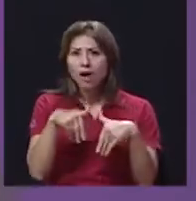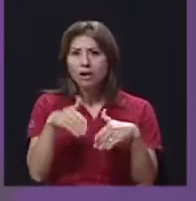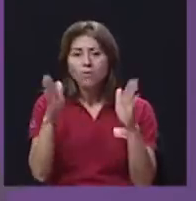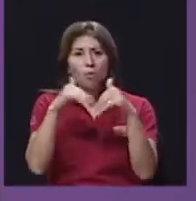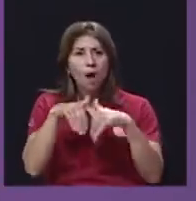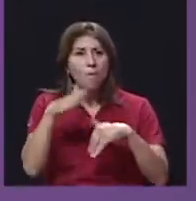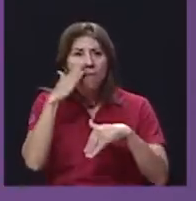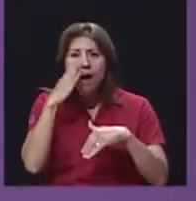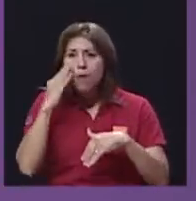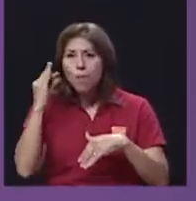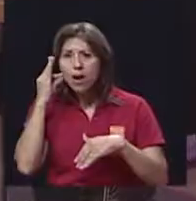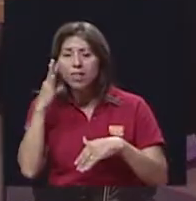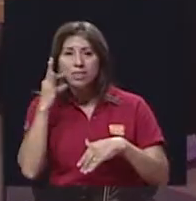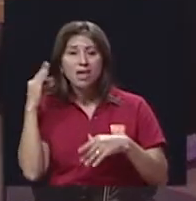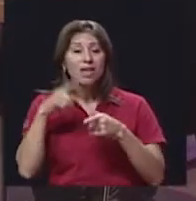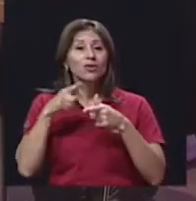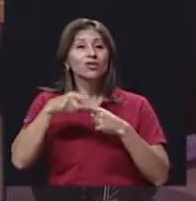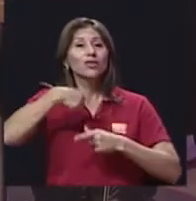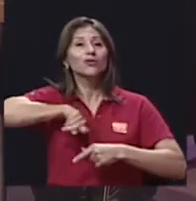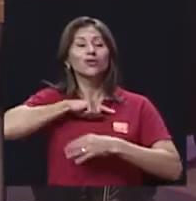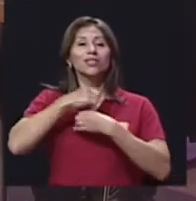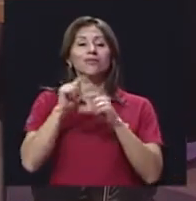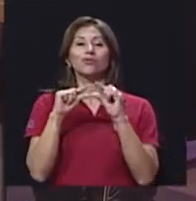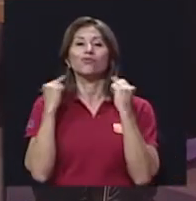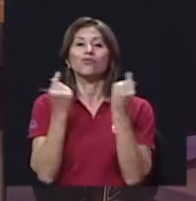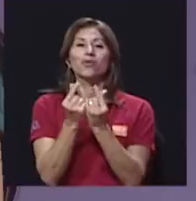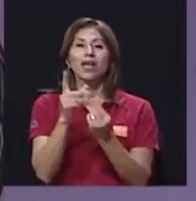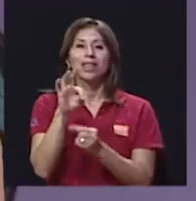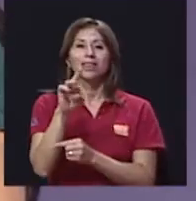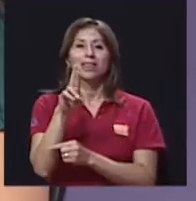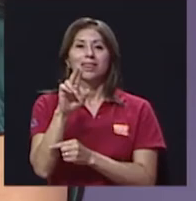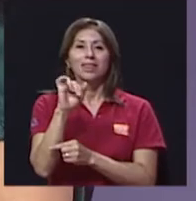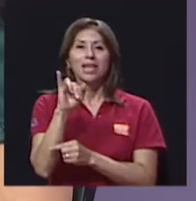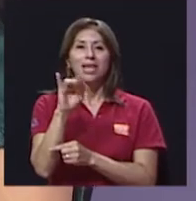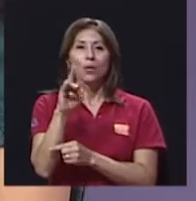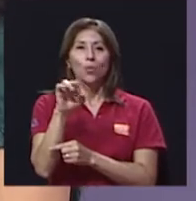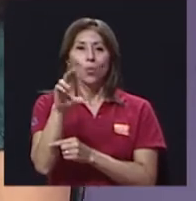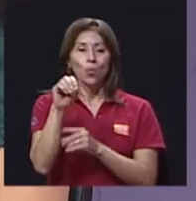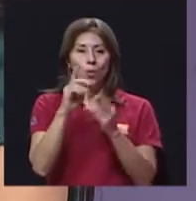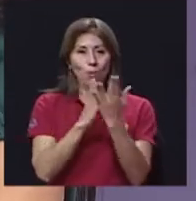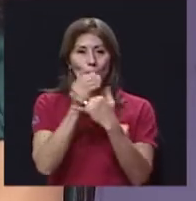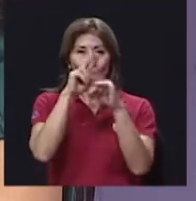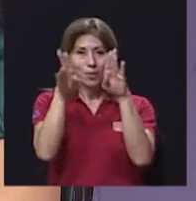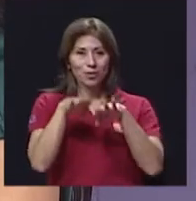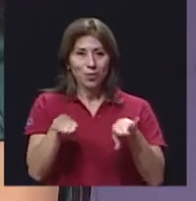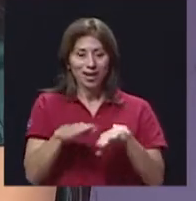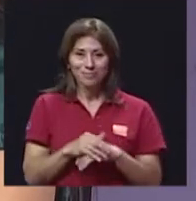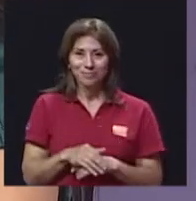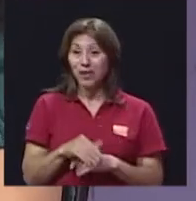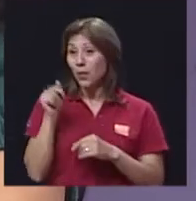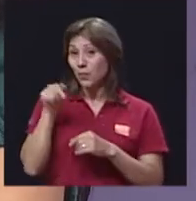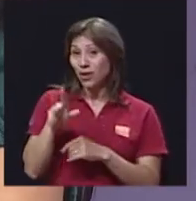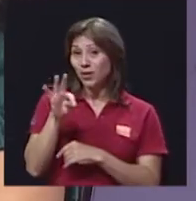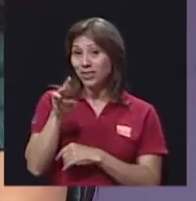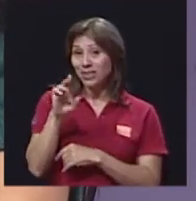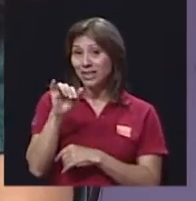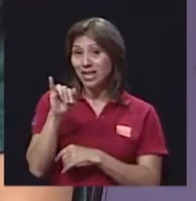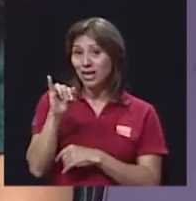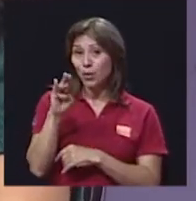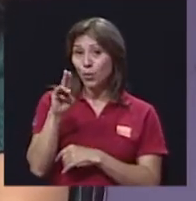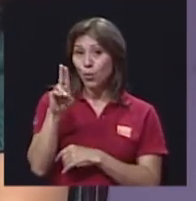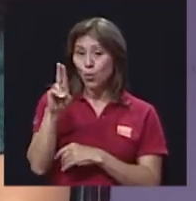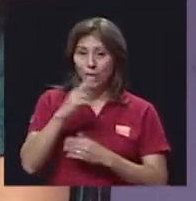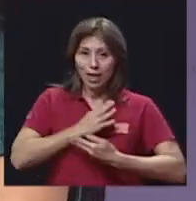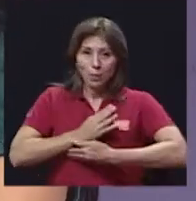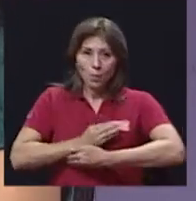no le hicimos ciudad y actual virtual y bueno justamente uno de los temas más recurrentes en la tribu del matón es lo que tiene que ver con la lactancia